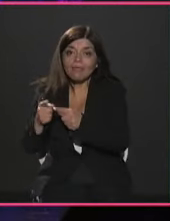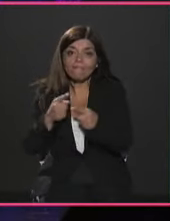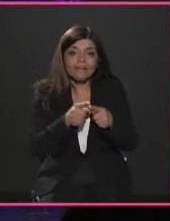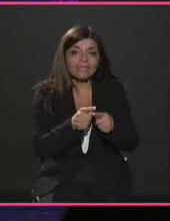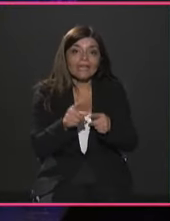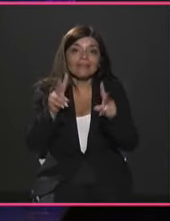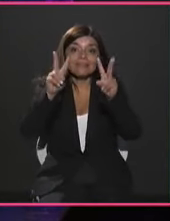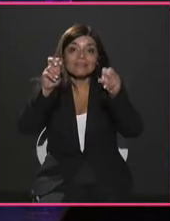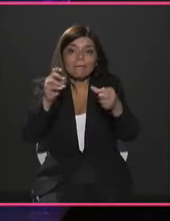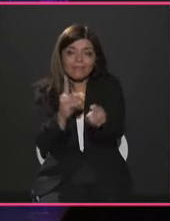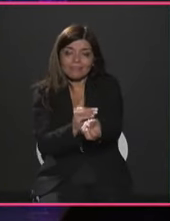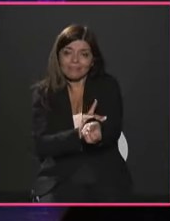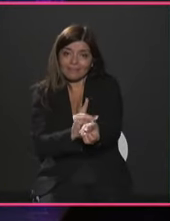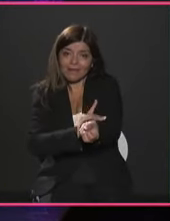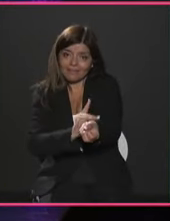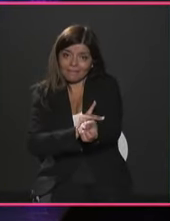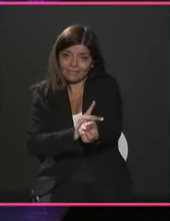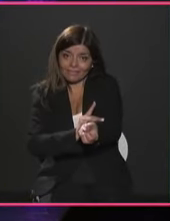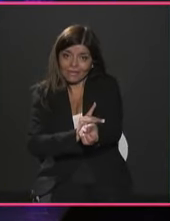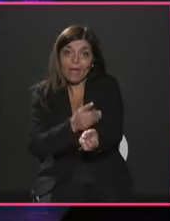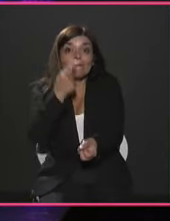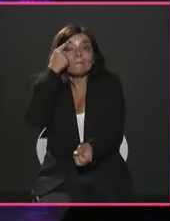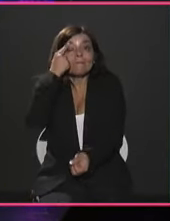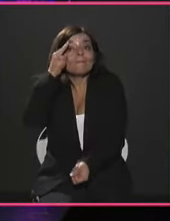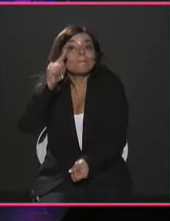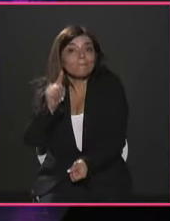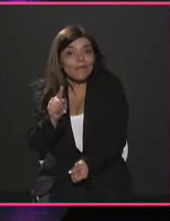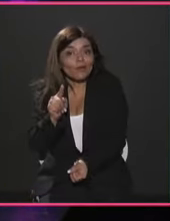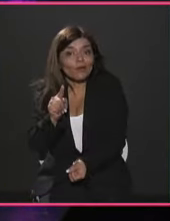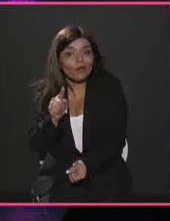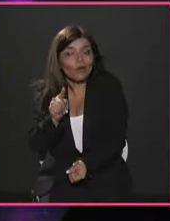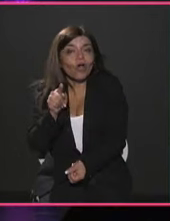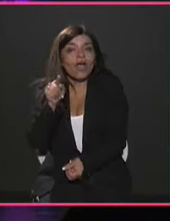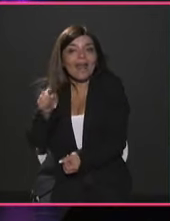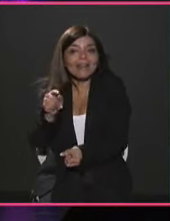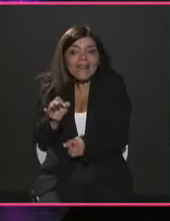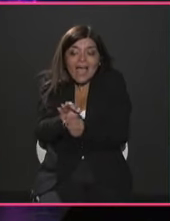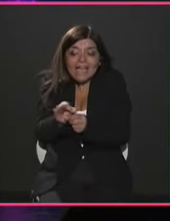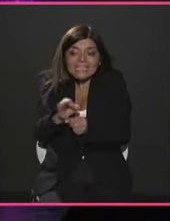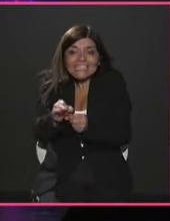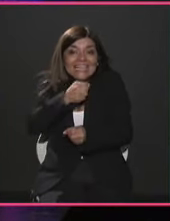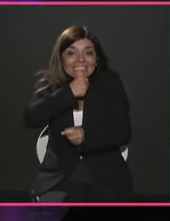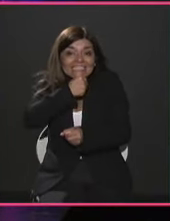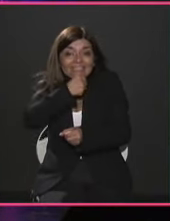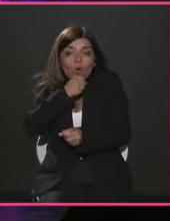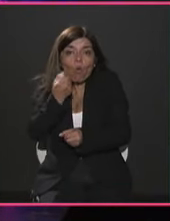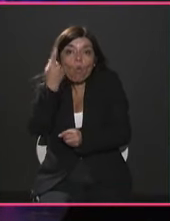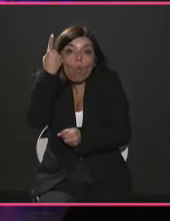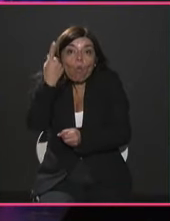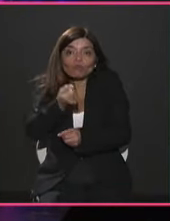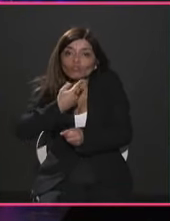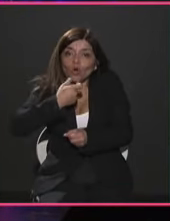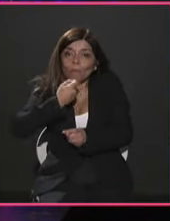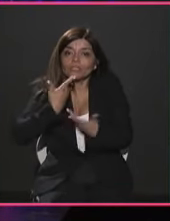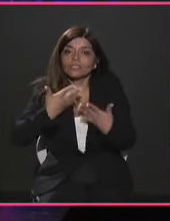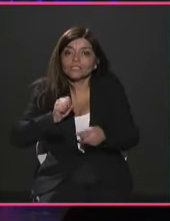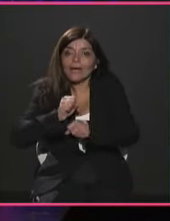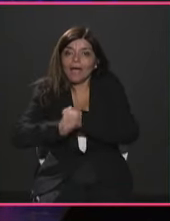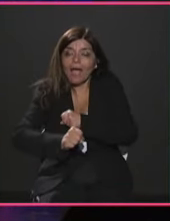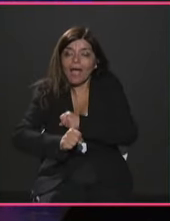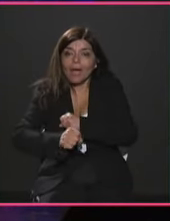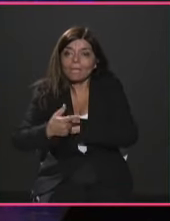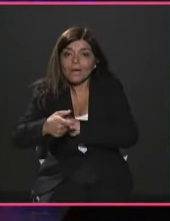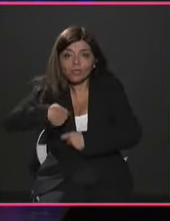la diabetes sin embargo en el caso de desencia celular existe tan solo un fármaco aprobado para uso en